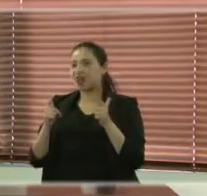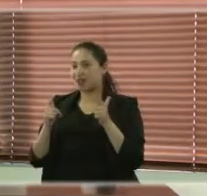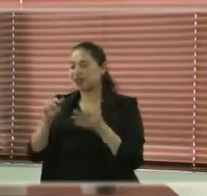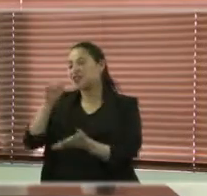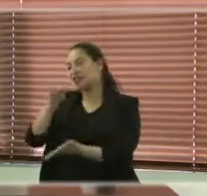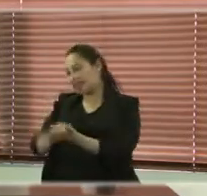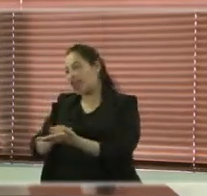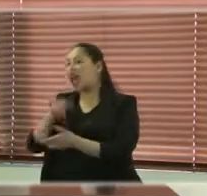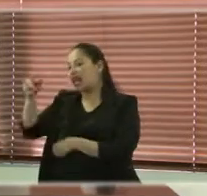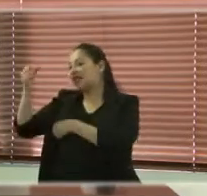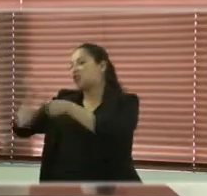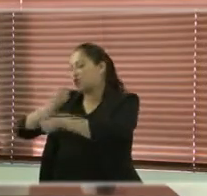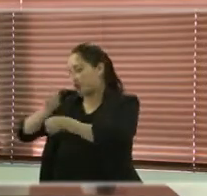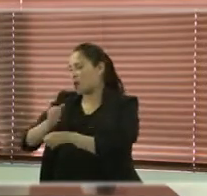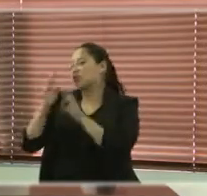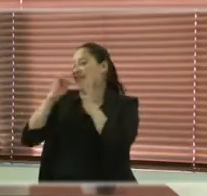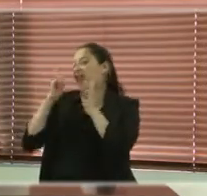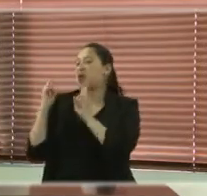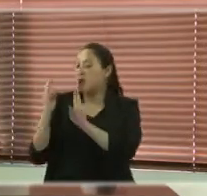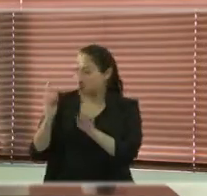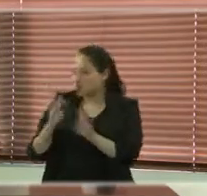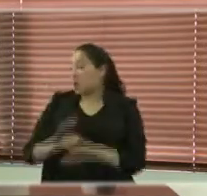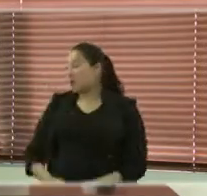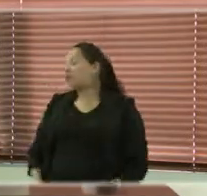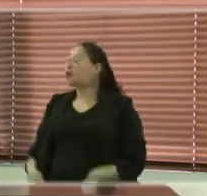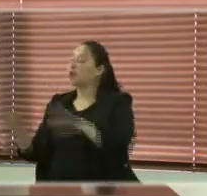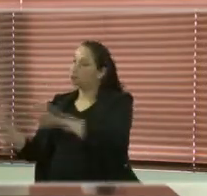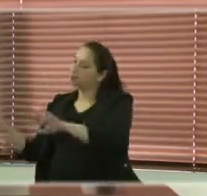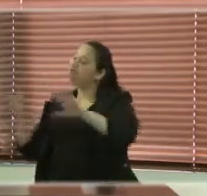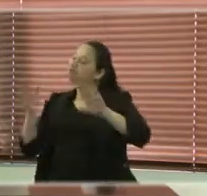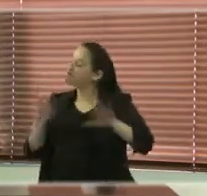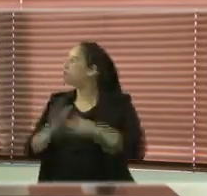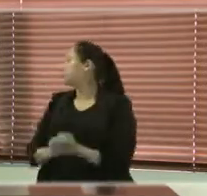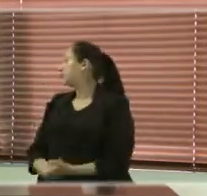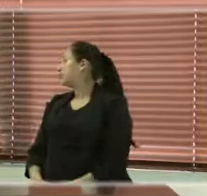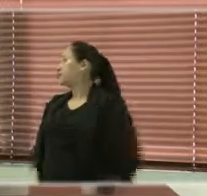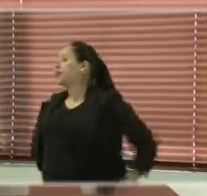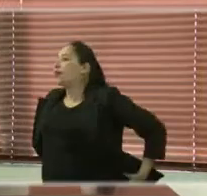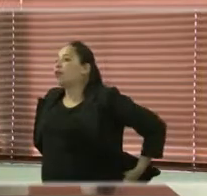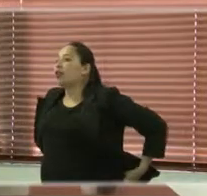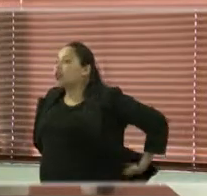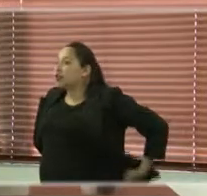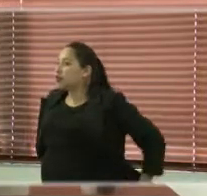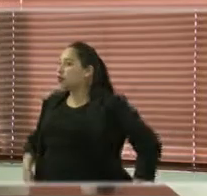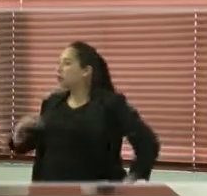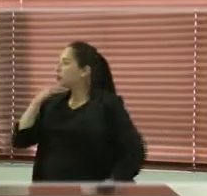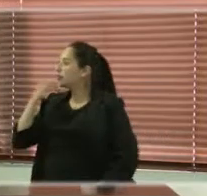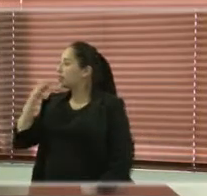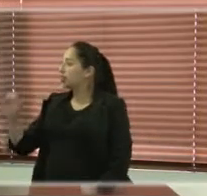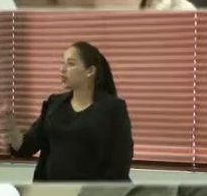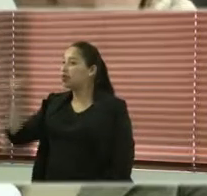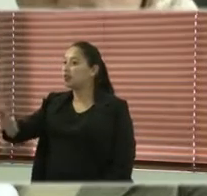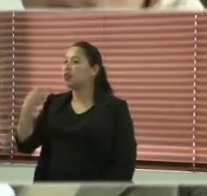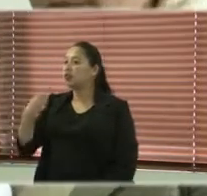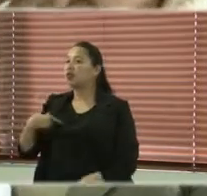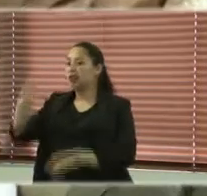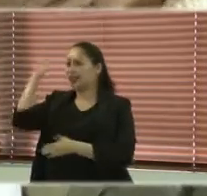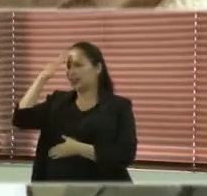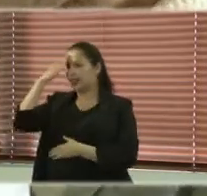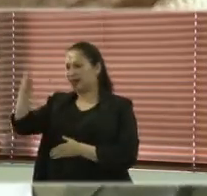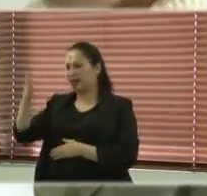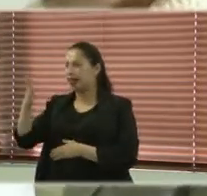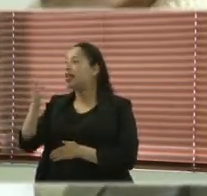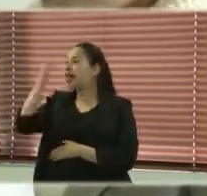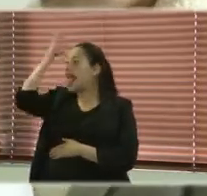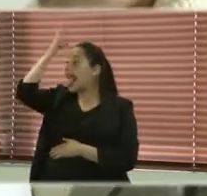buenas tardes Mira una pregunta ahora que tú mencionabas el examen que le hicieron a España una